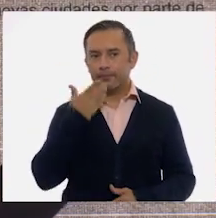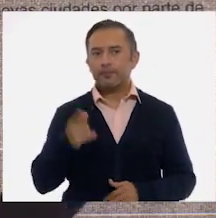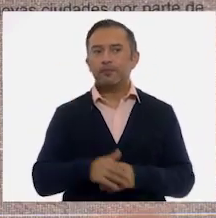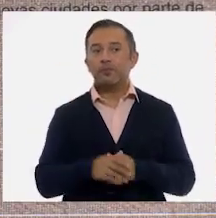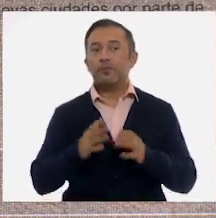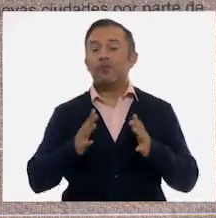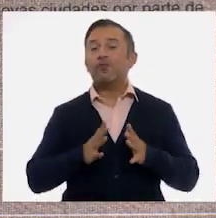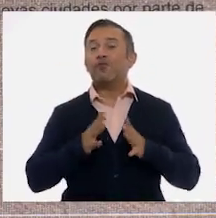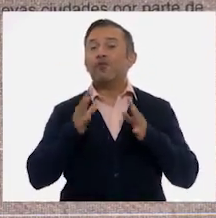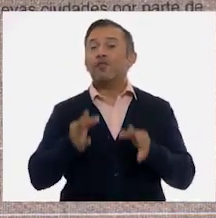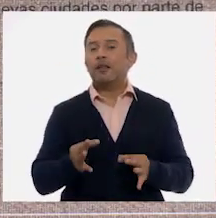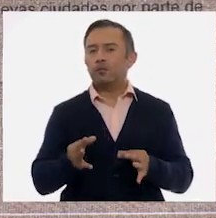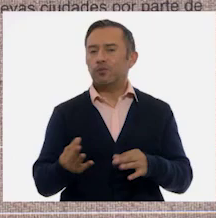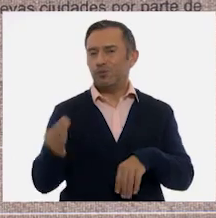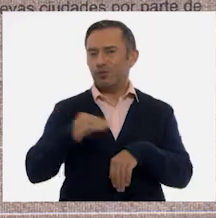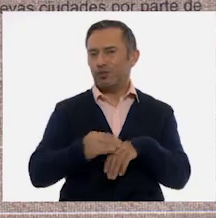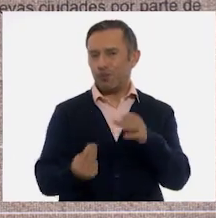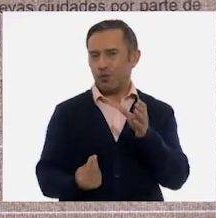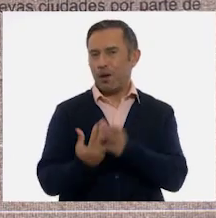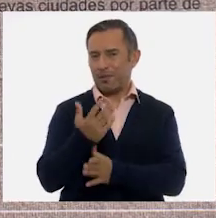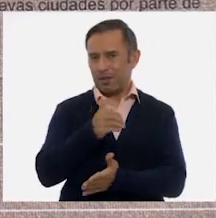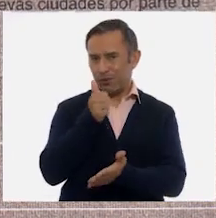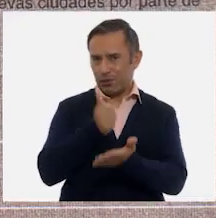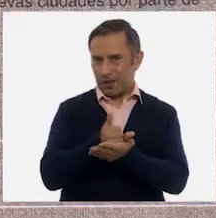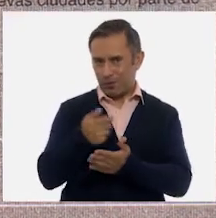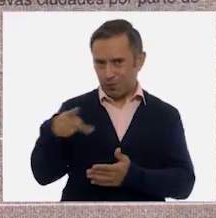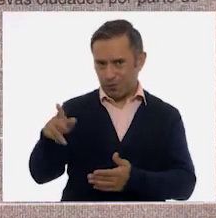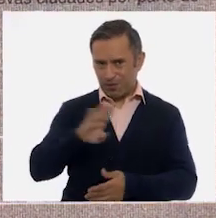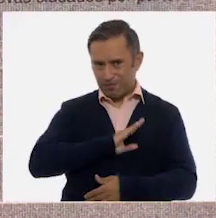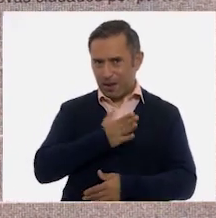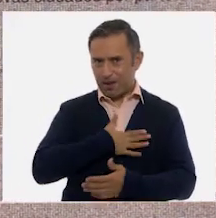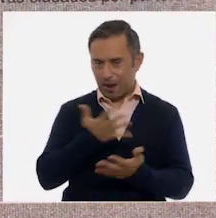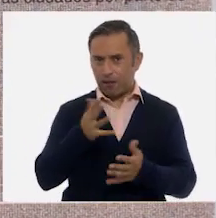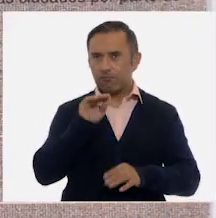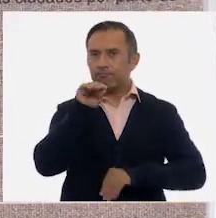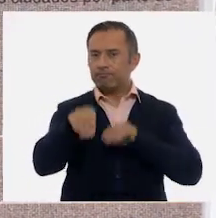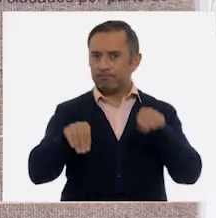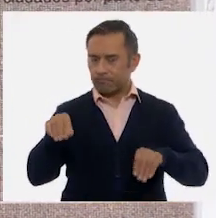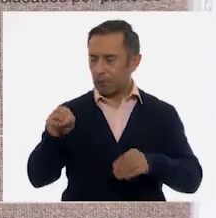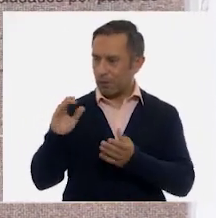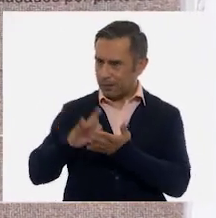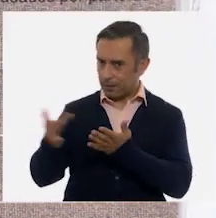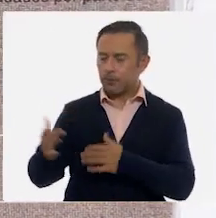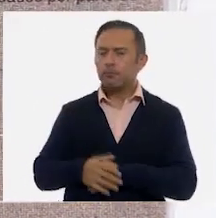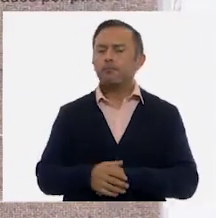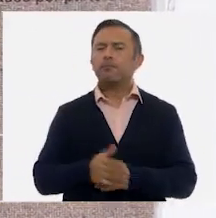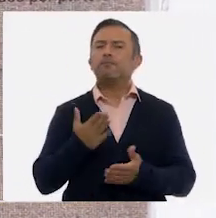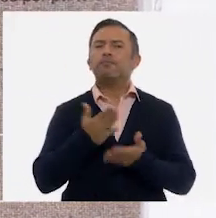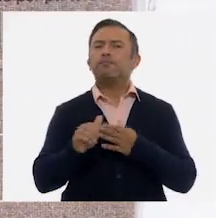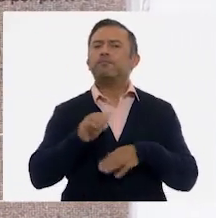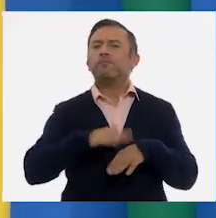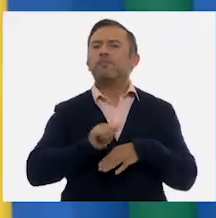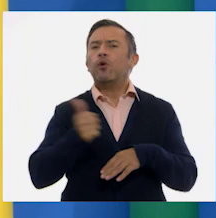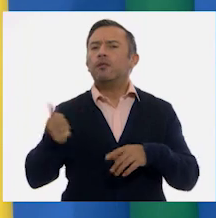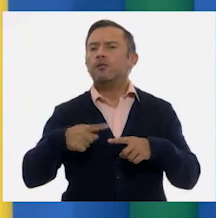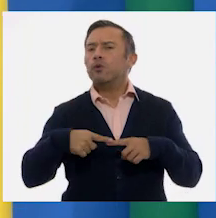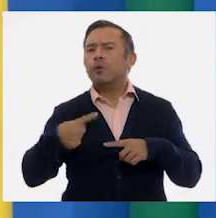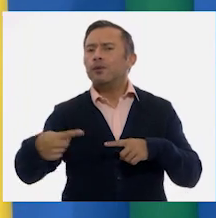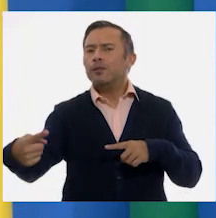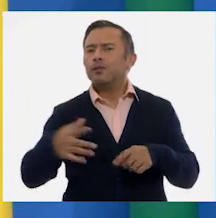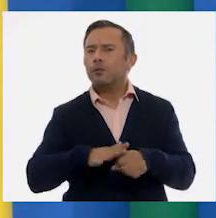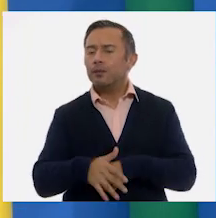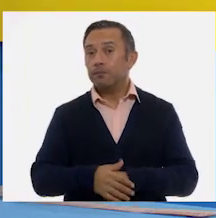nuevas ciudades por parte de los españoles. Listo. Muchas gracias. ¿Qué otras consecuencias podemos señalar, maestra? Porque me imagino que para